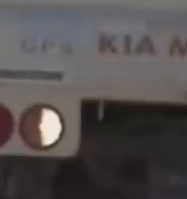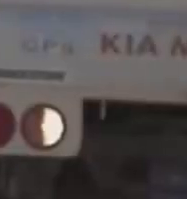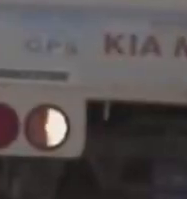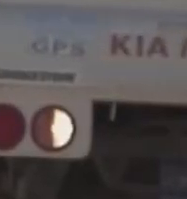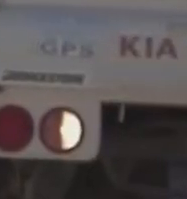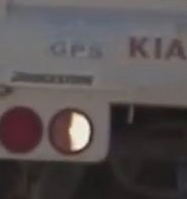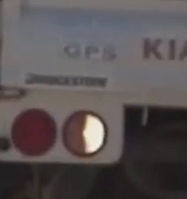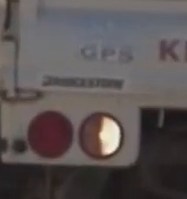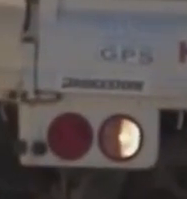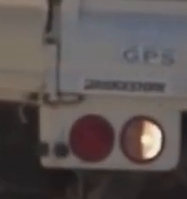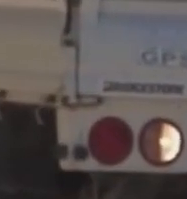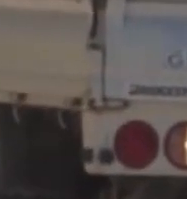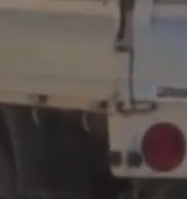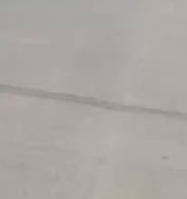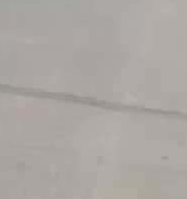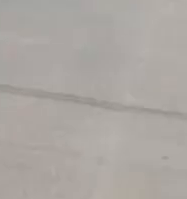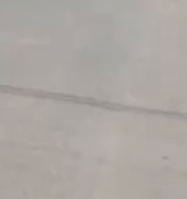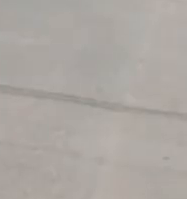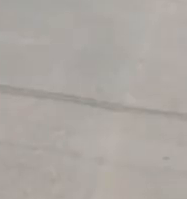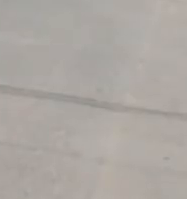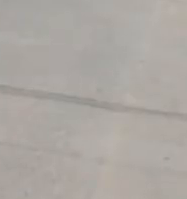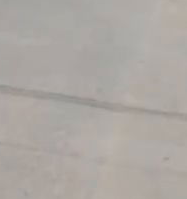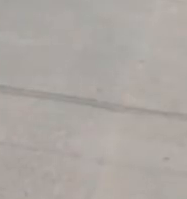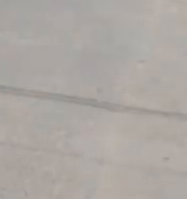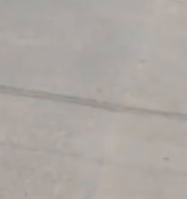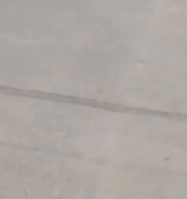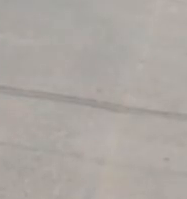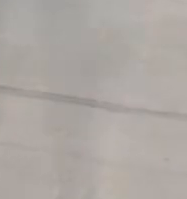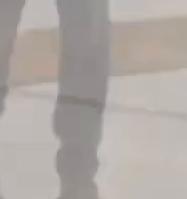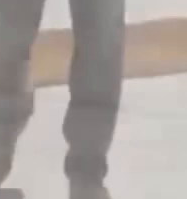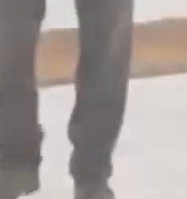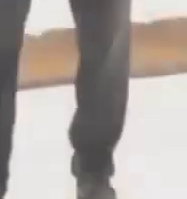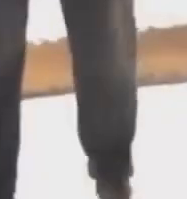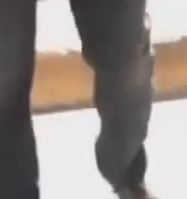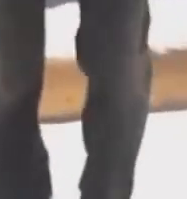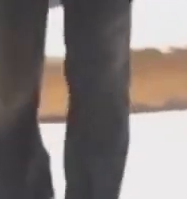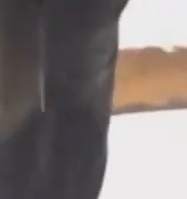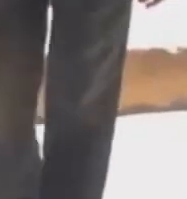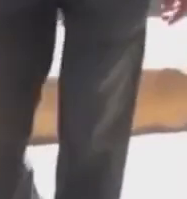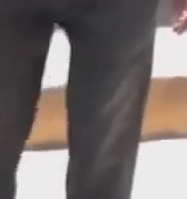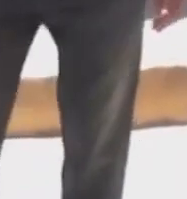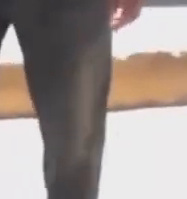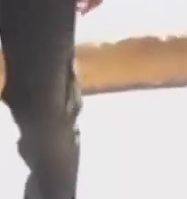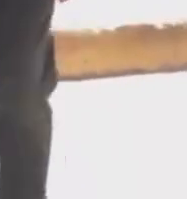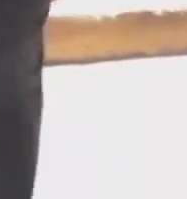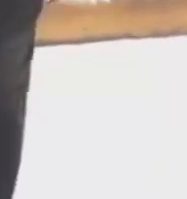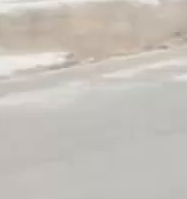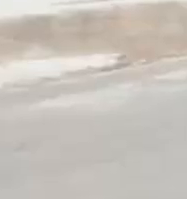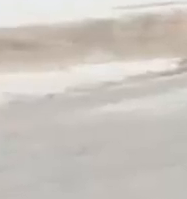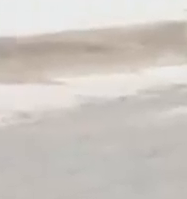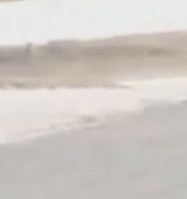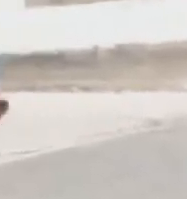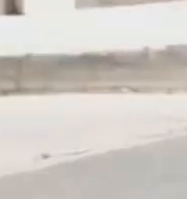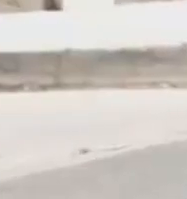de 2009, dispone que la misma tiene la finalidad de promover, estimular y reconocer los aportes humanitarios, el